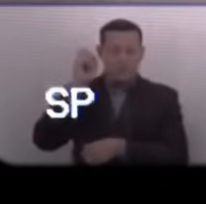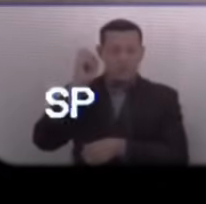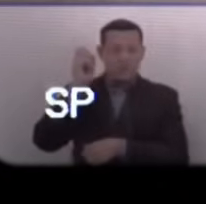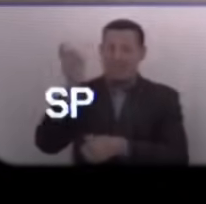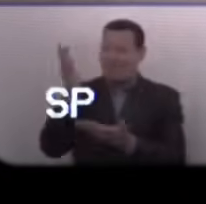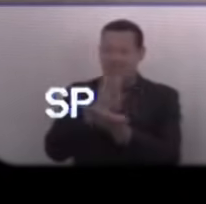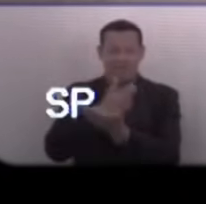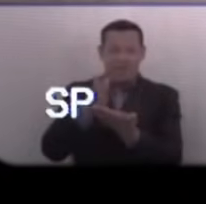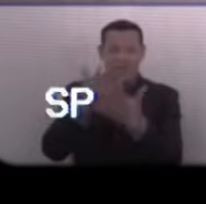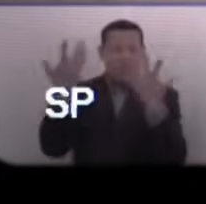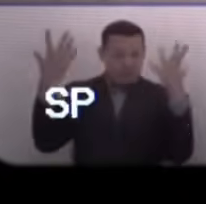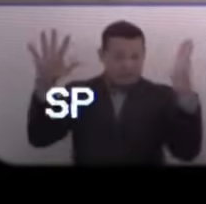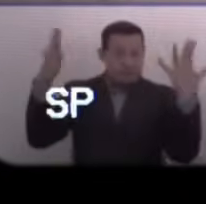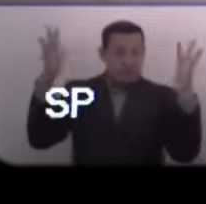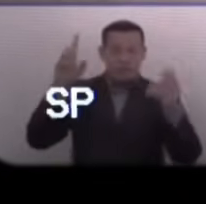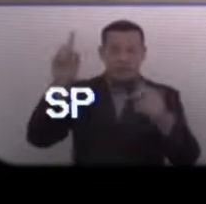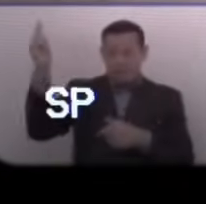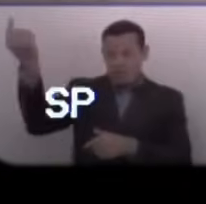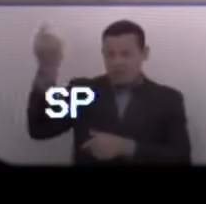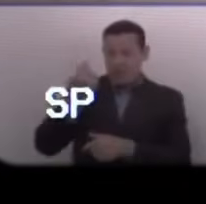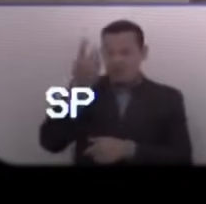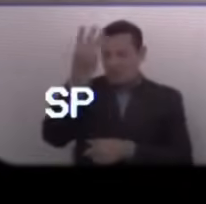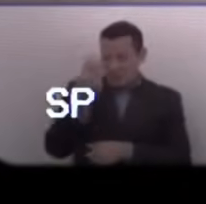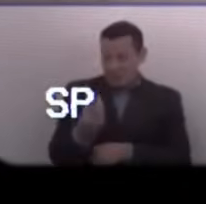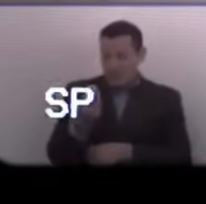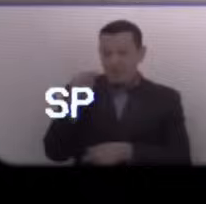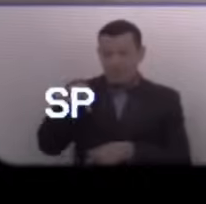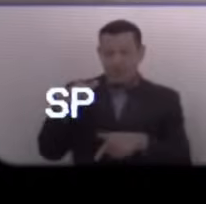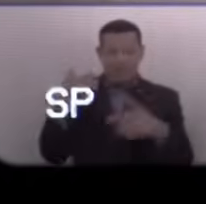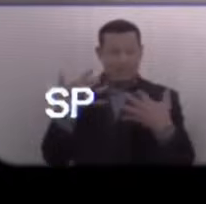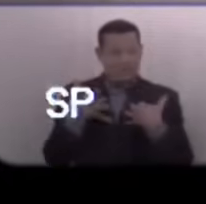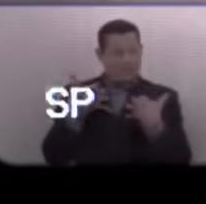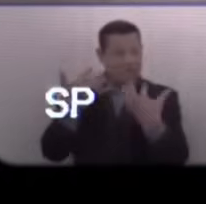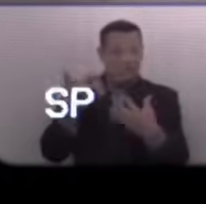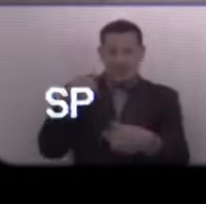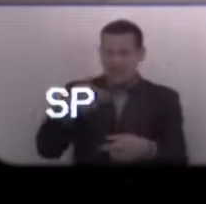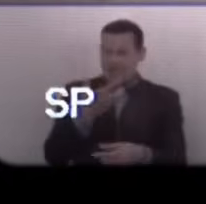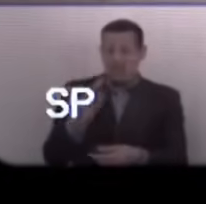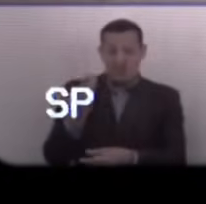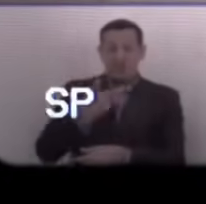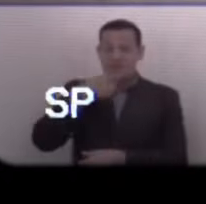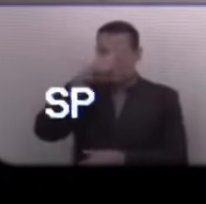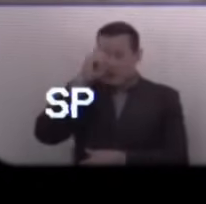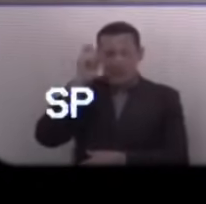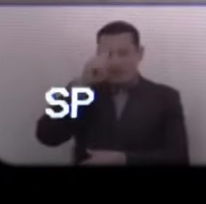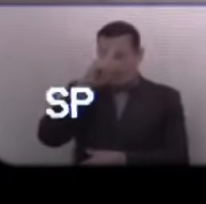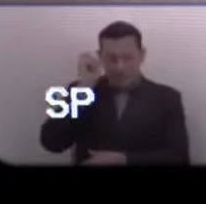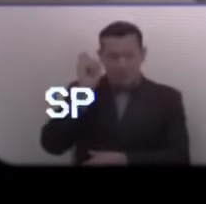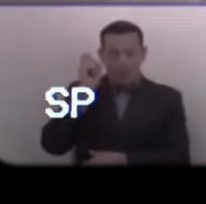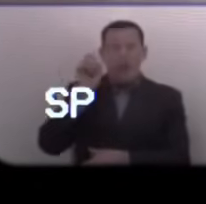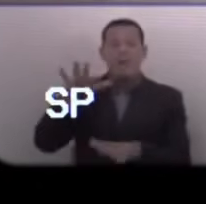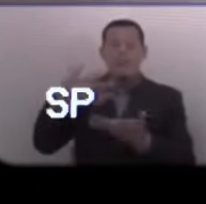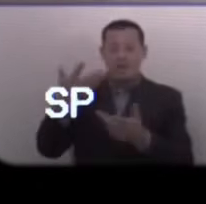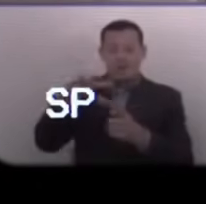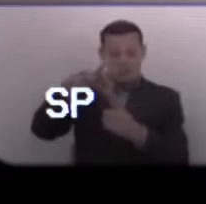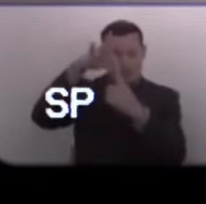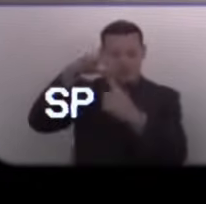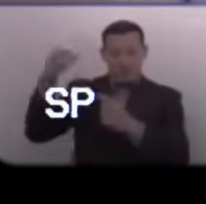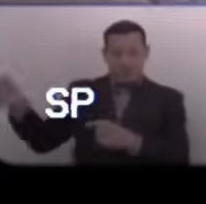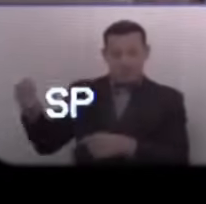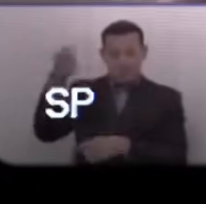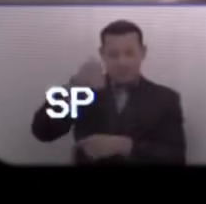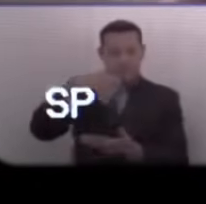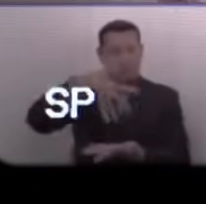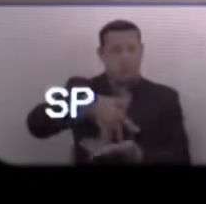Que nadie le va a aplaudir por venir un domingo aquí al pleno, porque este es nuestro trabajo. Para eso nos escogió la